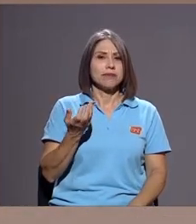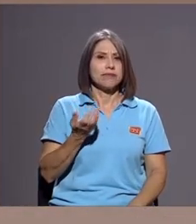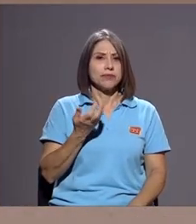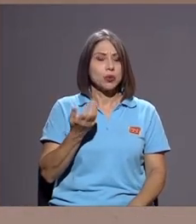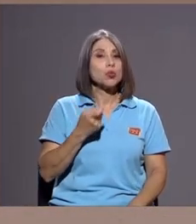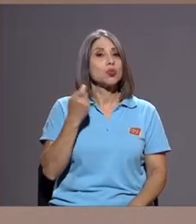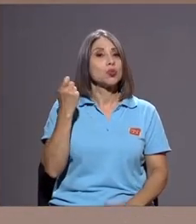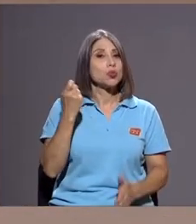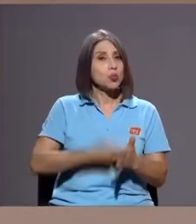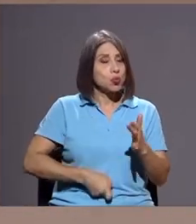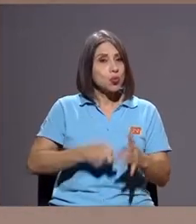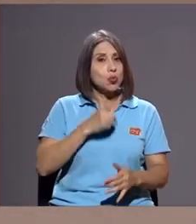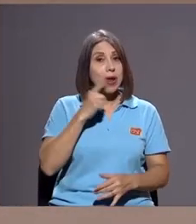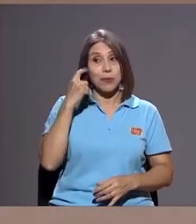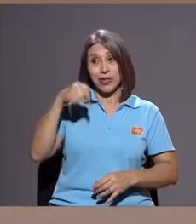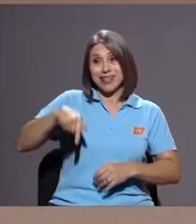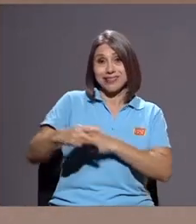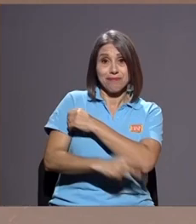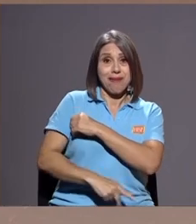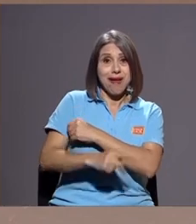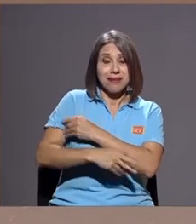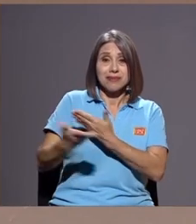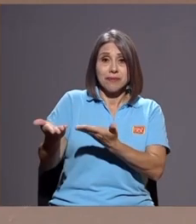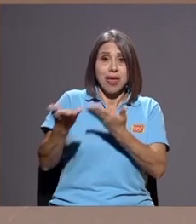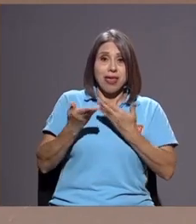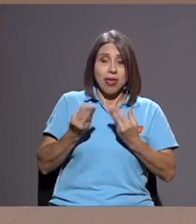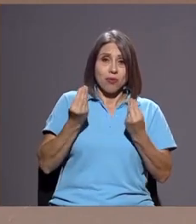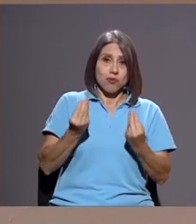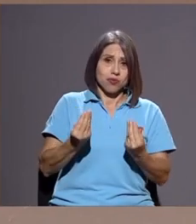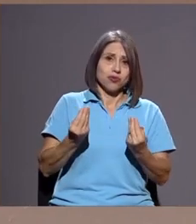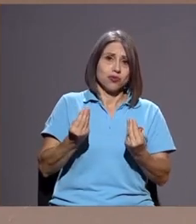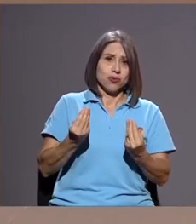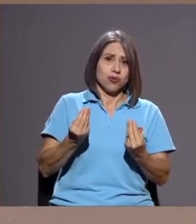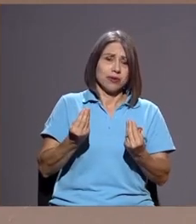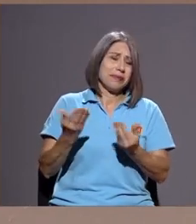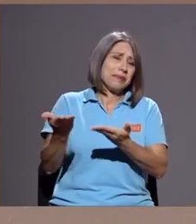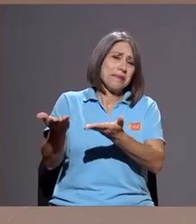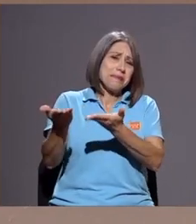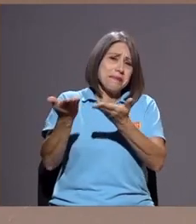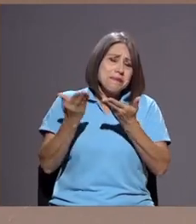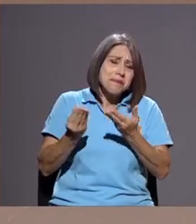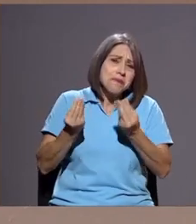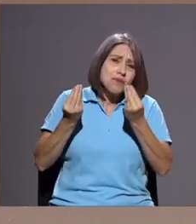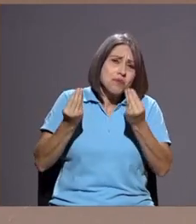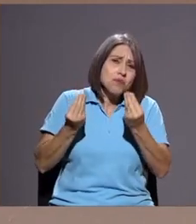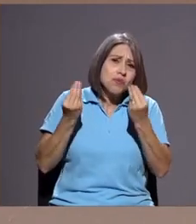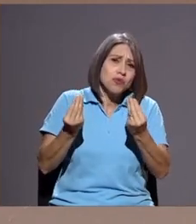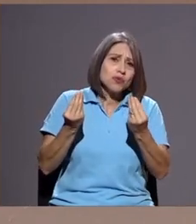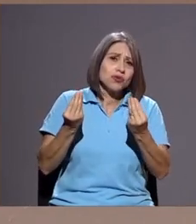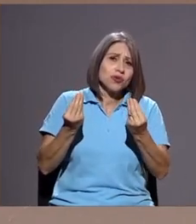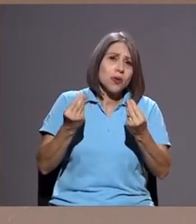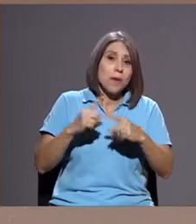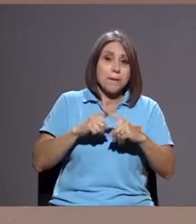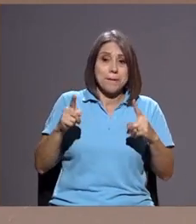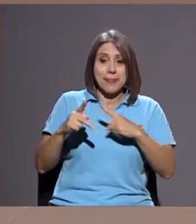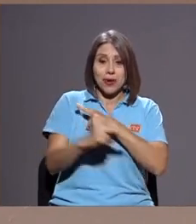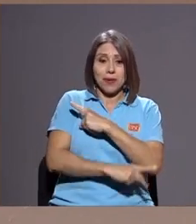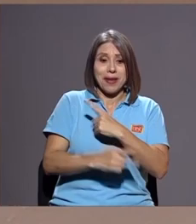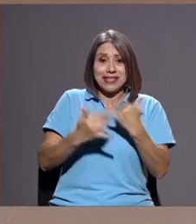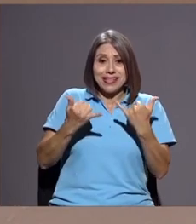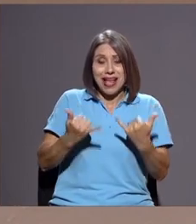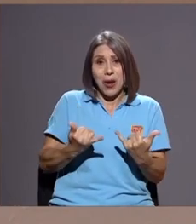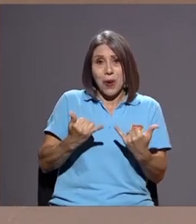dura porque este país me ha dado mucho me ha dado en exceso y como que el país que estoy dejando